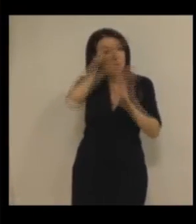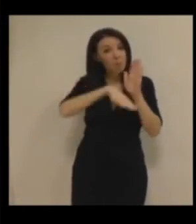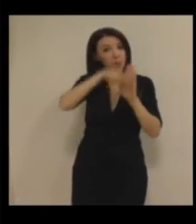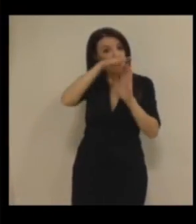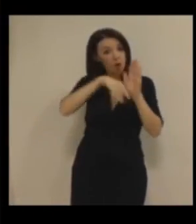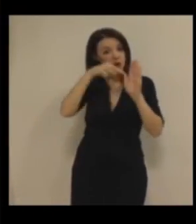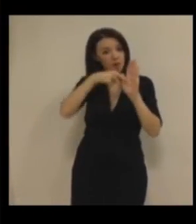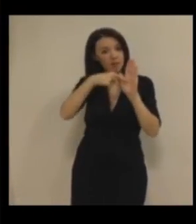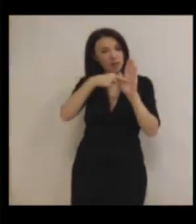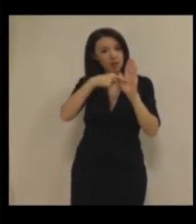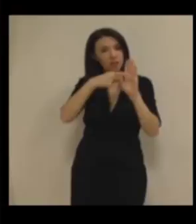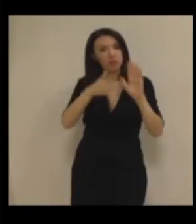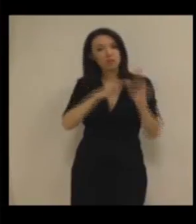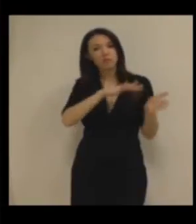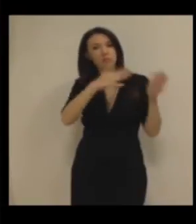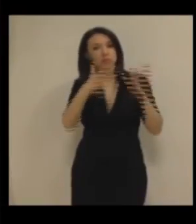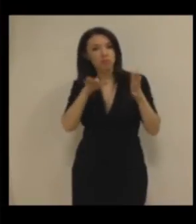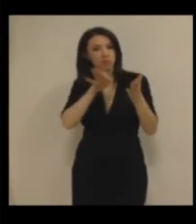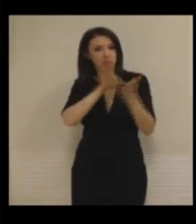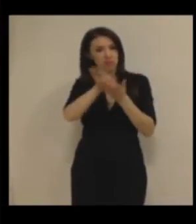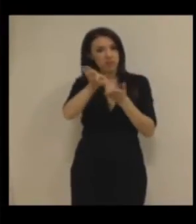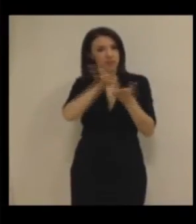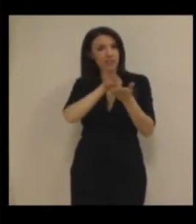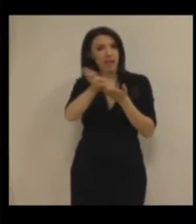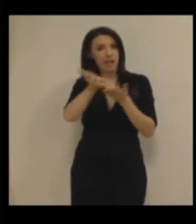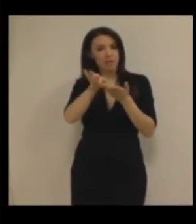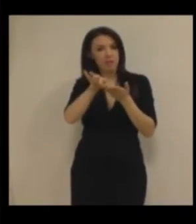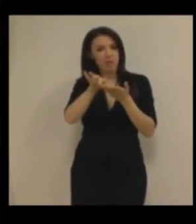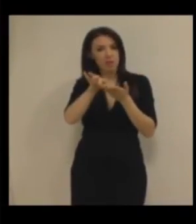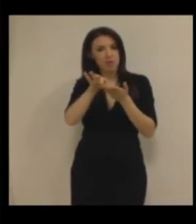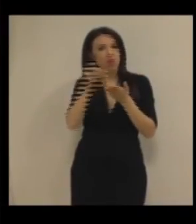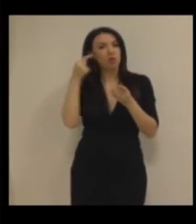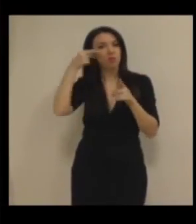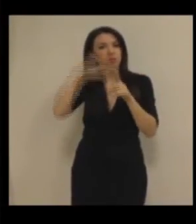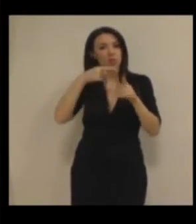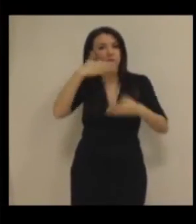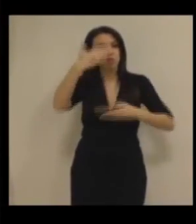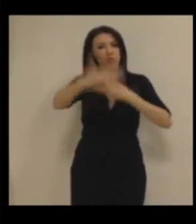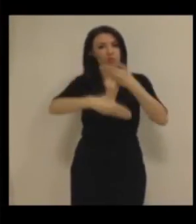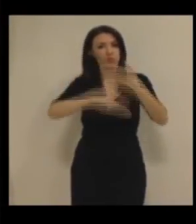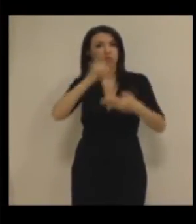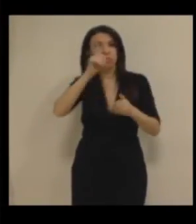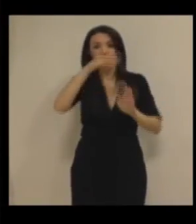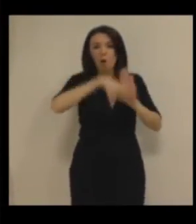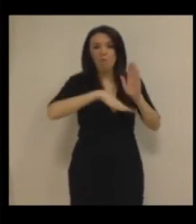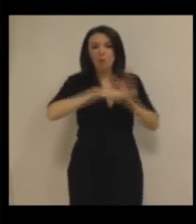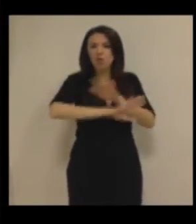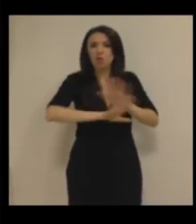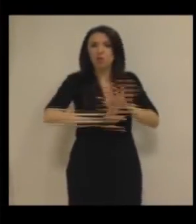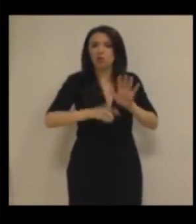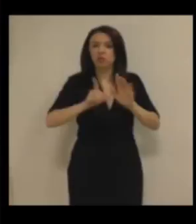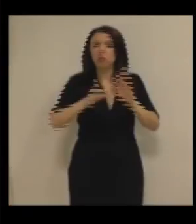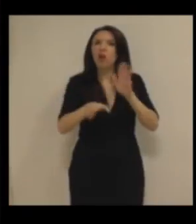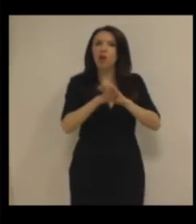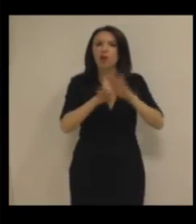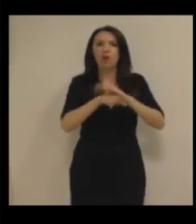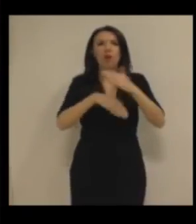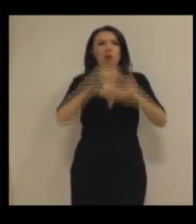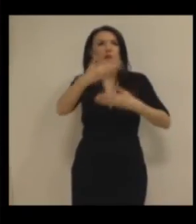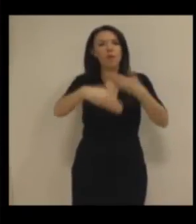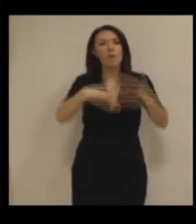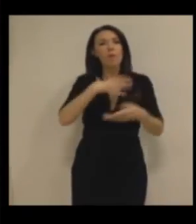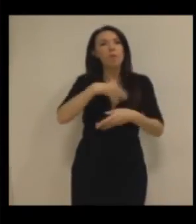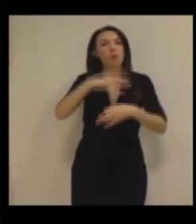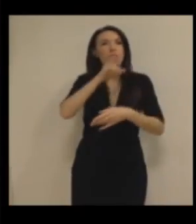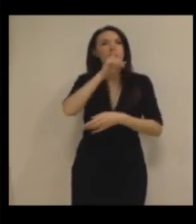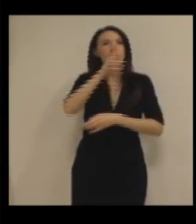servicio, además de una serie de productos, que tienen vocación de continuidad en el tiempo más allá del proyecto, ¿no? Con lo cual, a lo mejor, dentro de